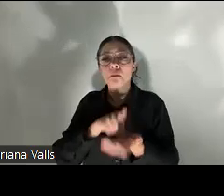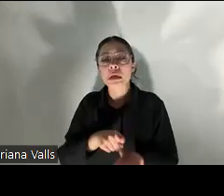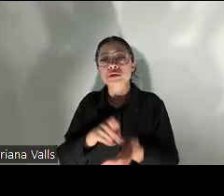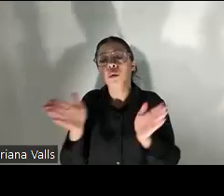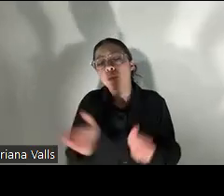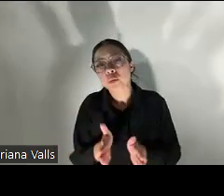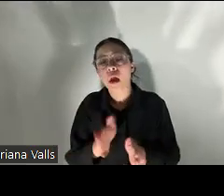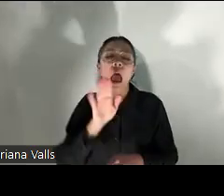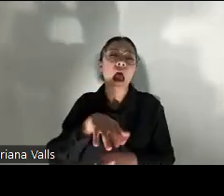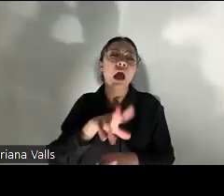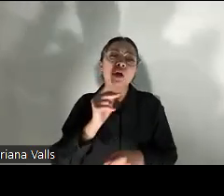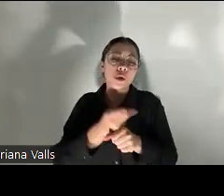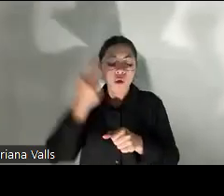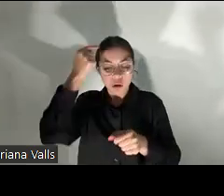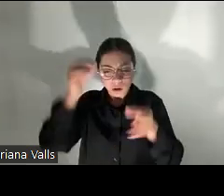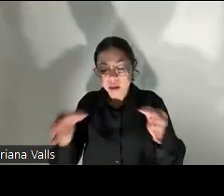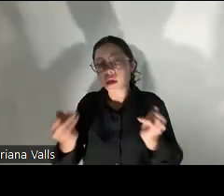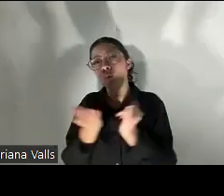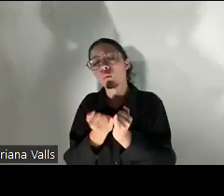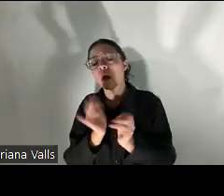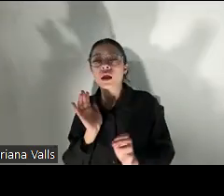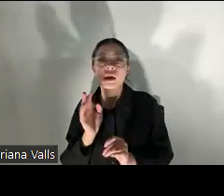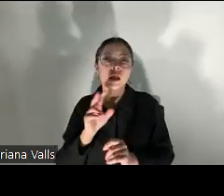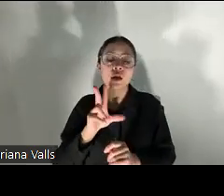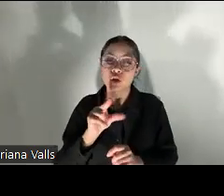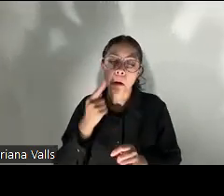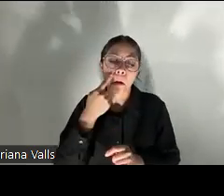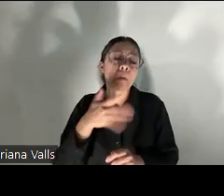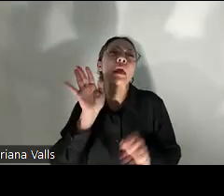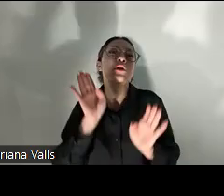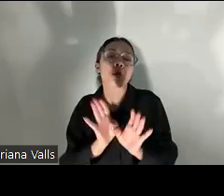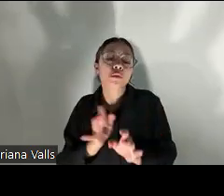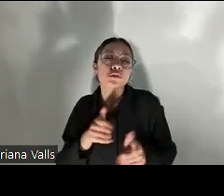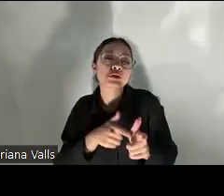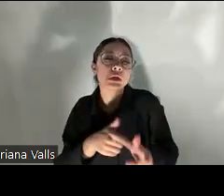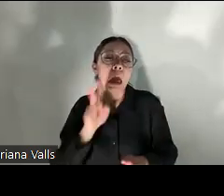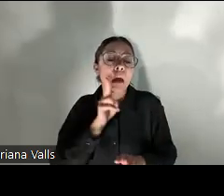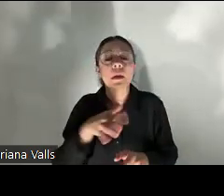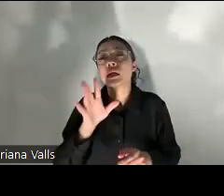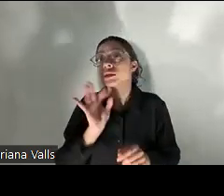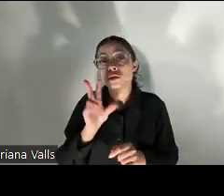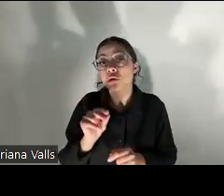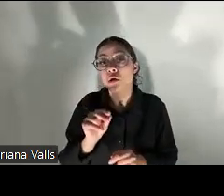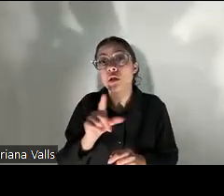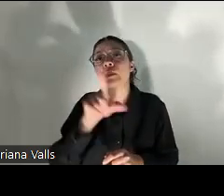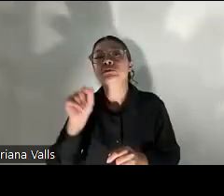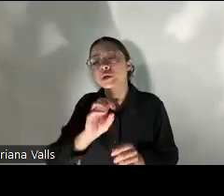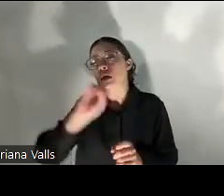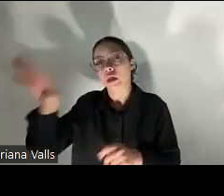no le creció el perímetro cefálico, y pues vamos a ver cómo sigue y a ver si se siente en tiempo, y si no, entonces lo